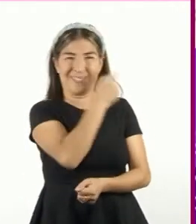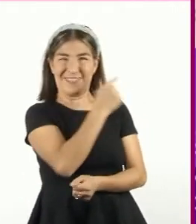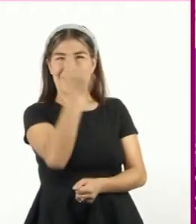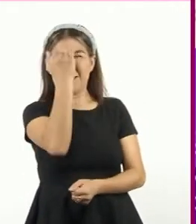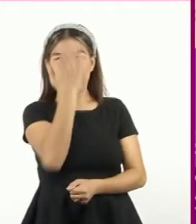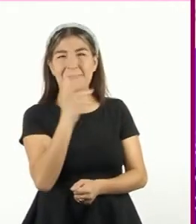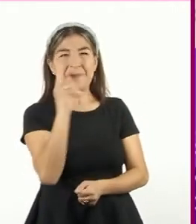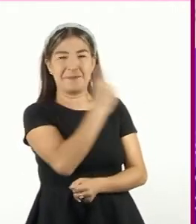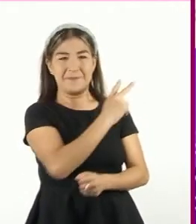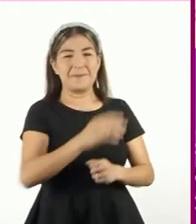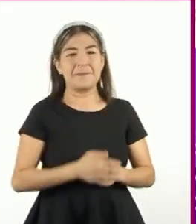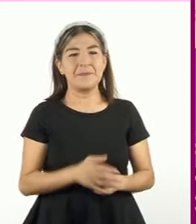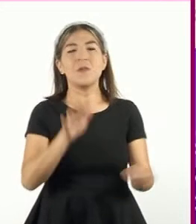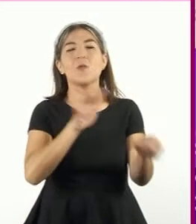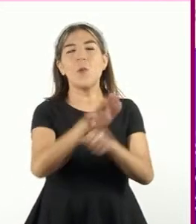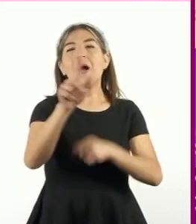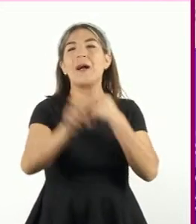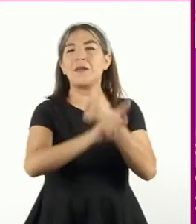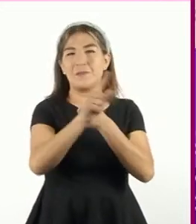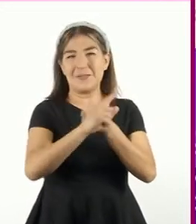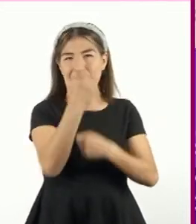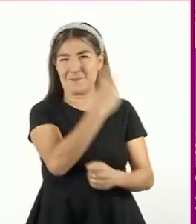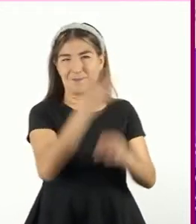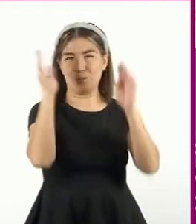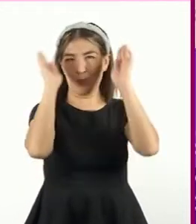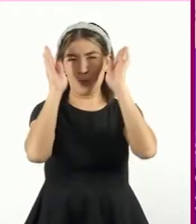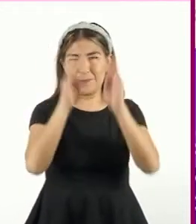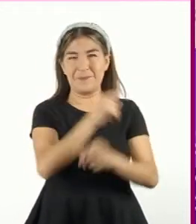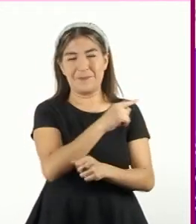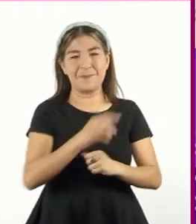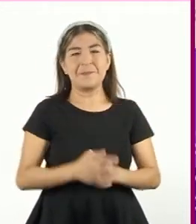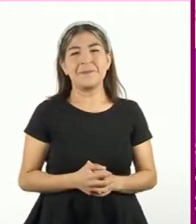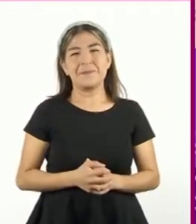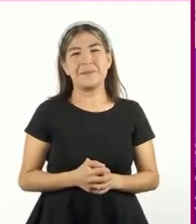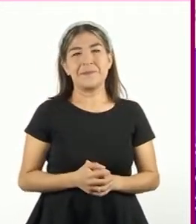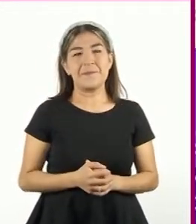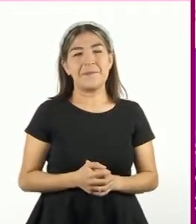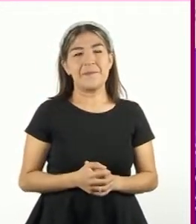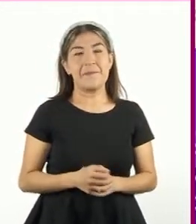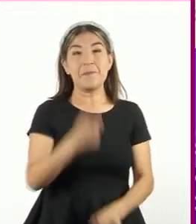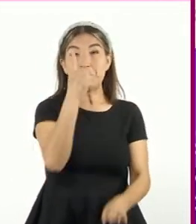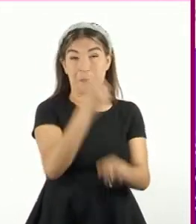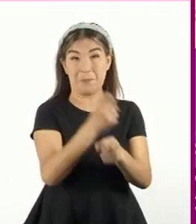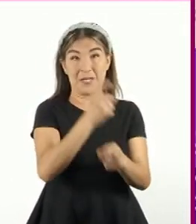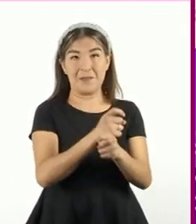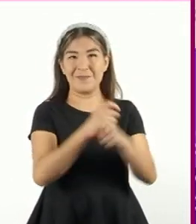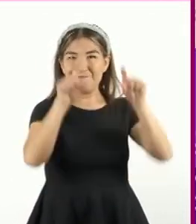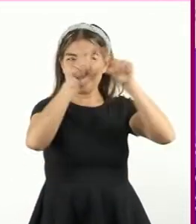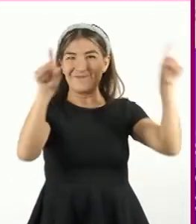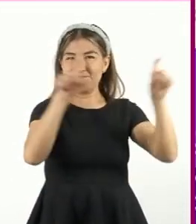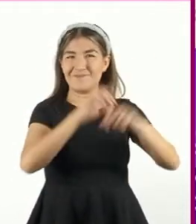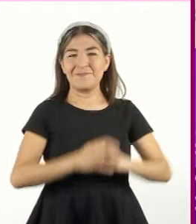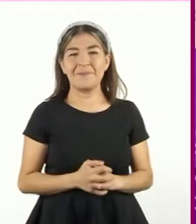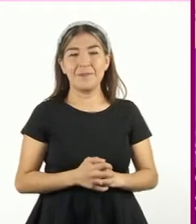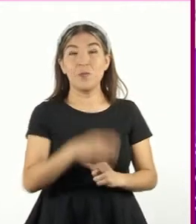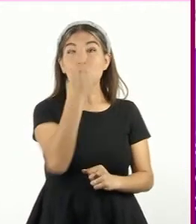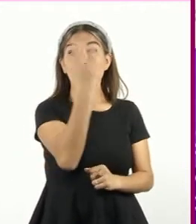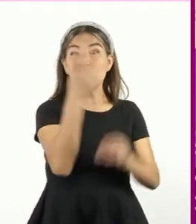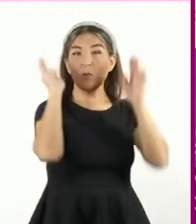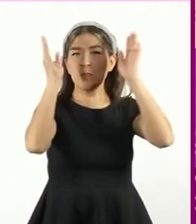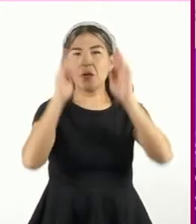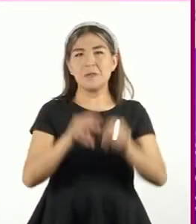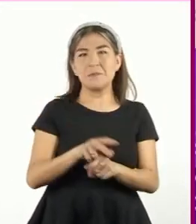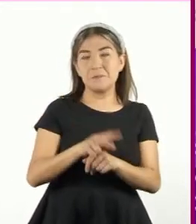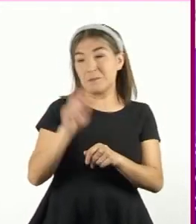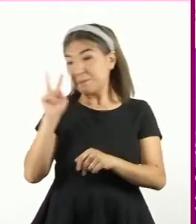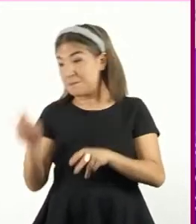imágenes para ver el conflicto entre los burros. En la primera secuencia, los dos burros miran